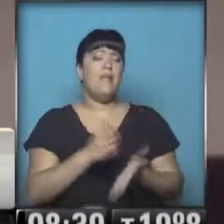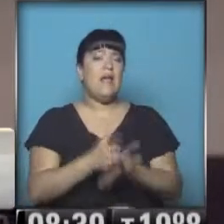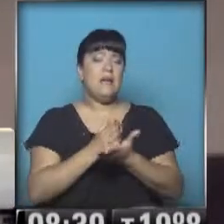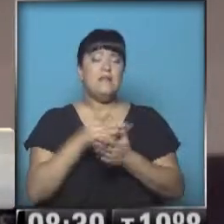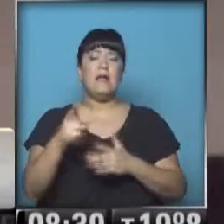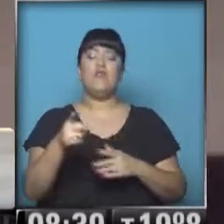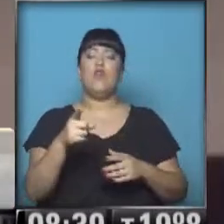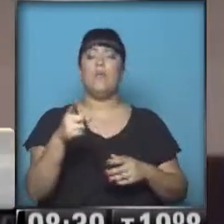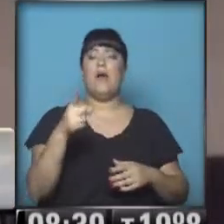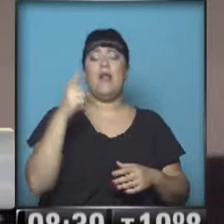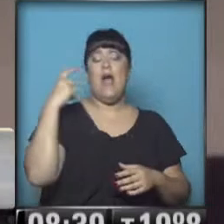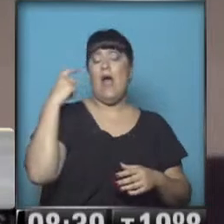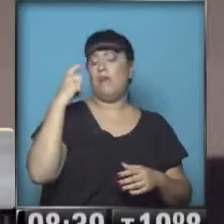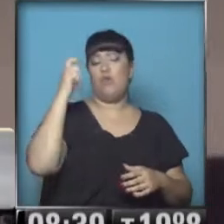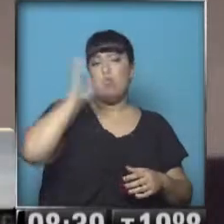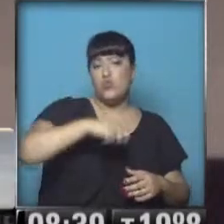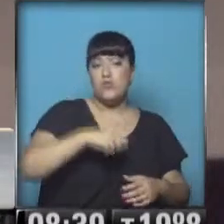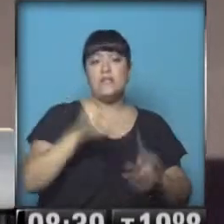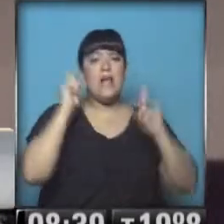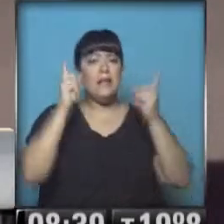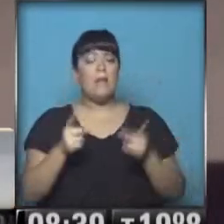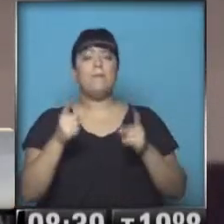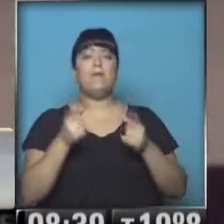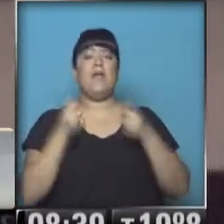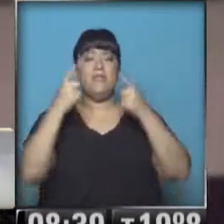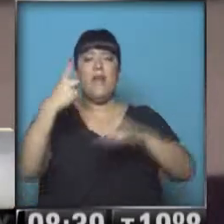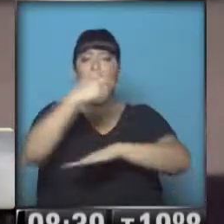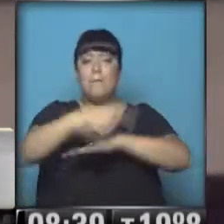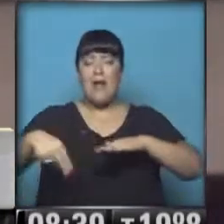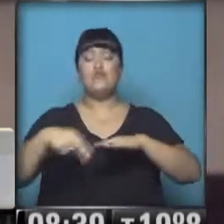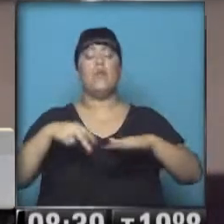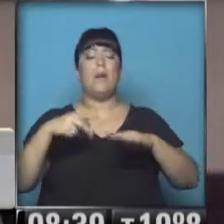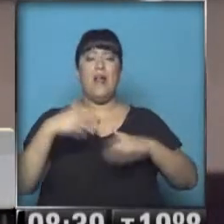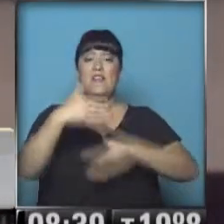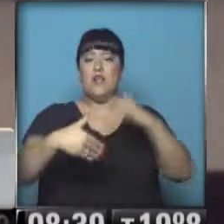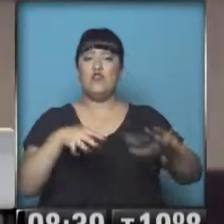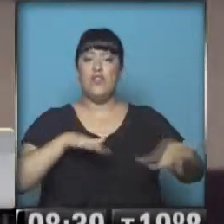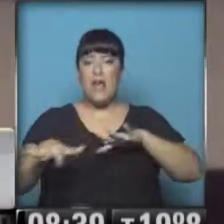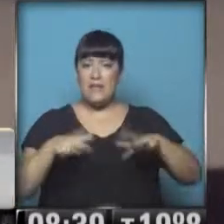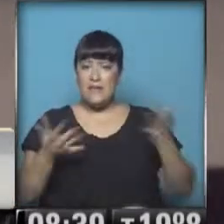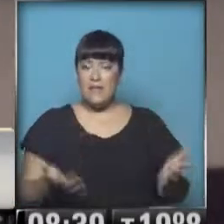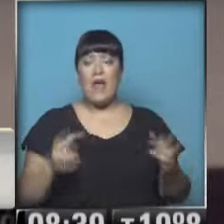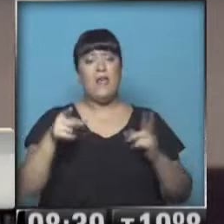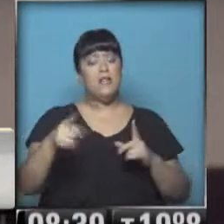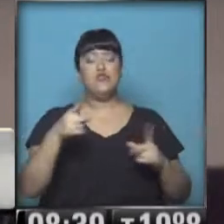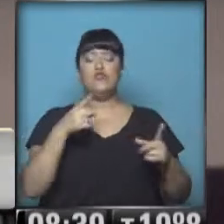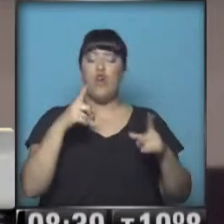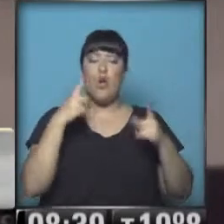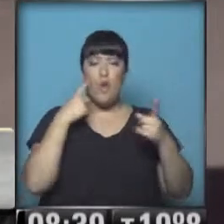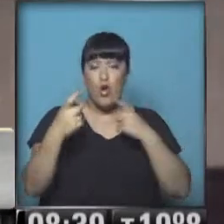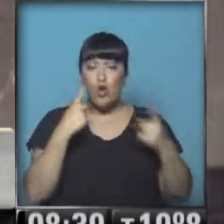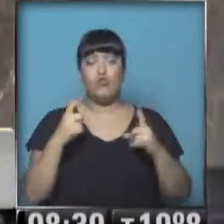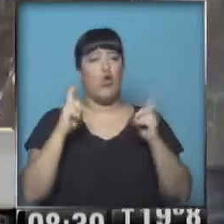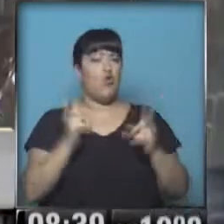judicial efectiva y también el establecimiento de plazos para el desarrollo de actividades es una herramienta para el control no es una herramienta de